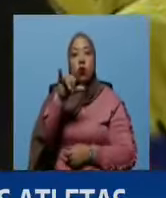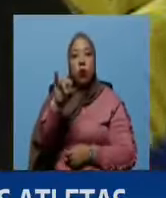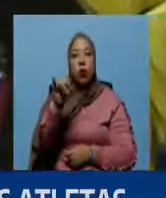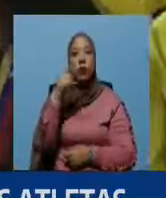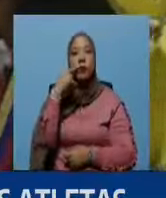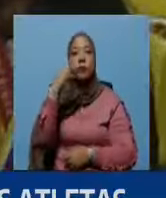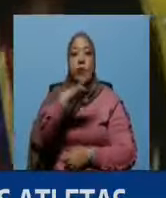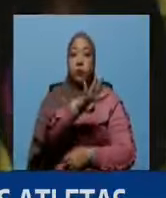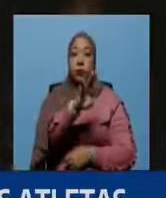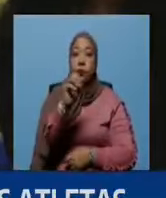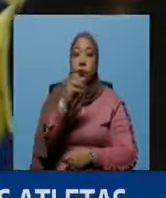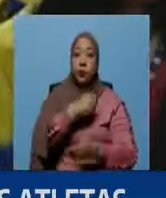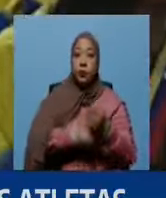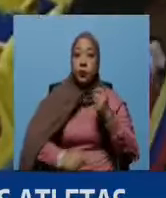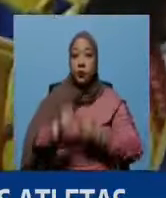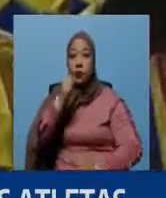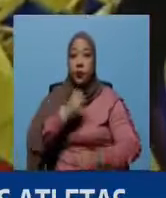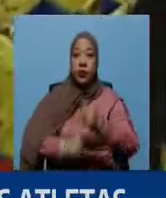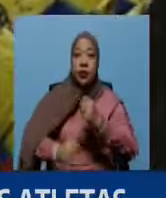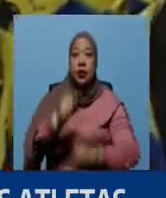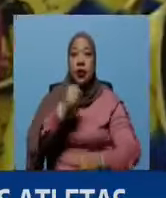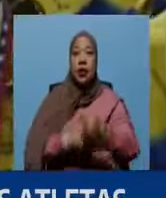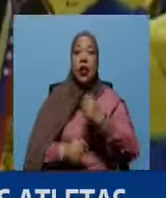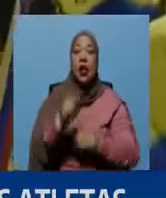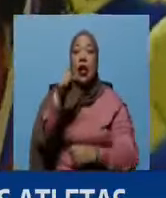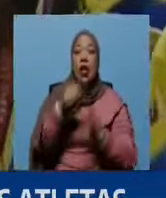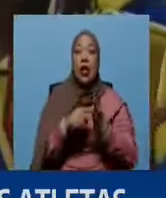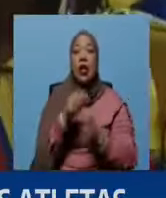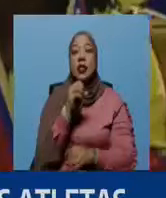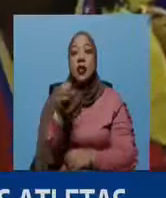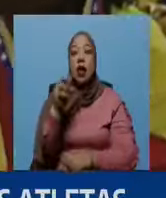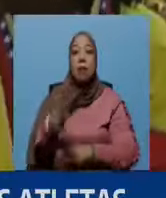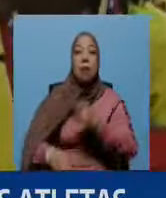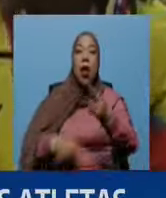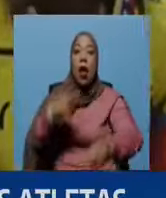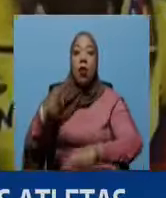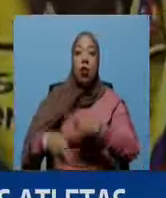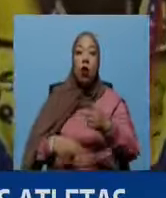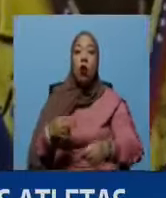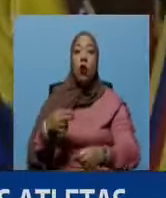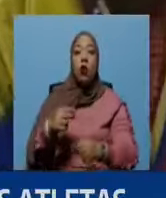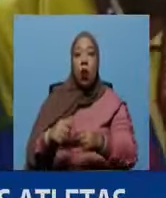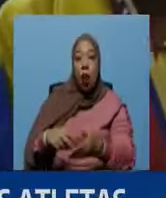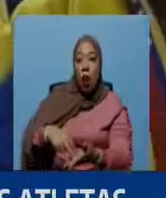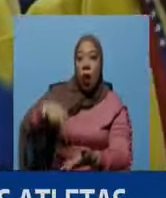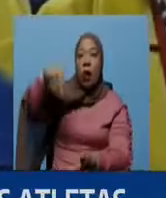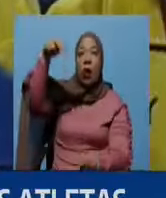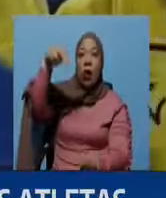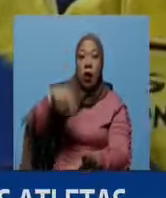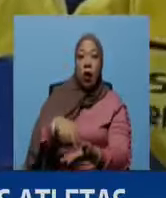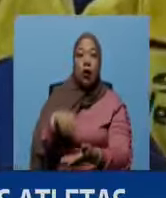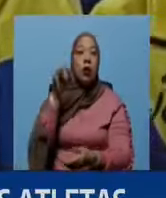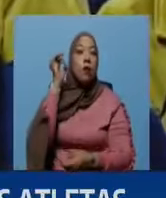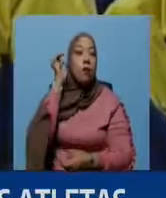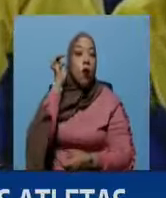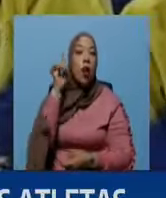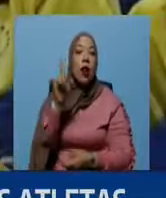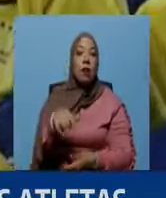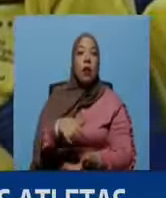400 metros, a Belkis Mota 100 metros, Paola García, salto largo, a Edward